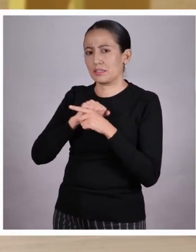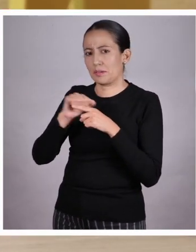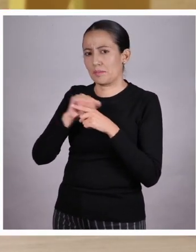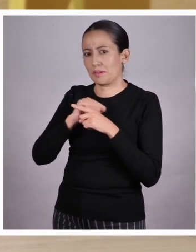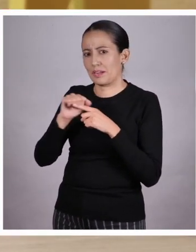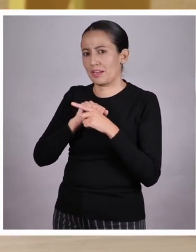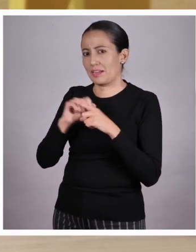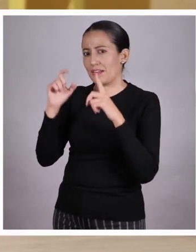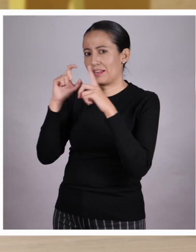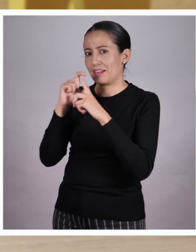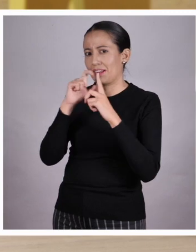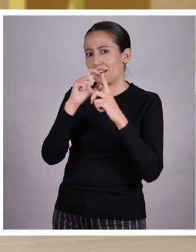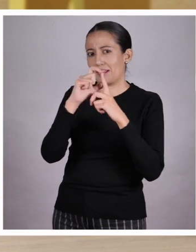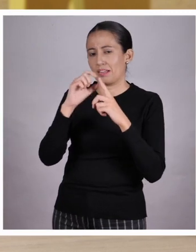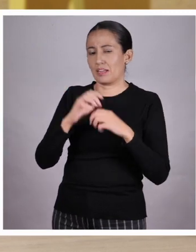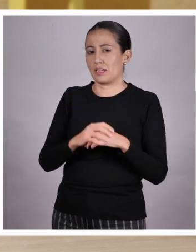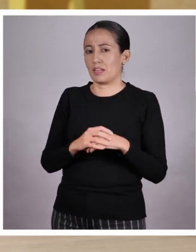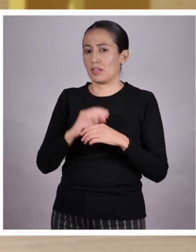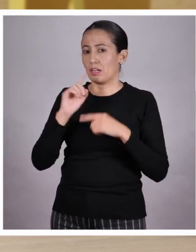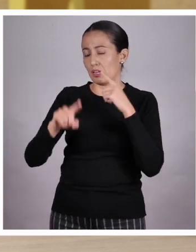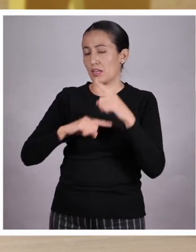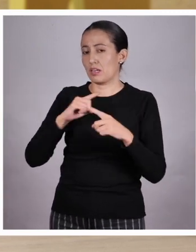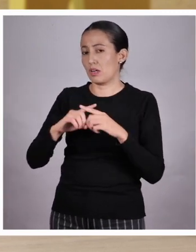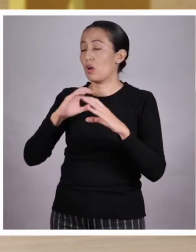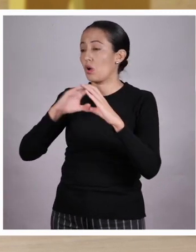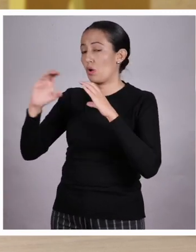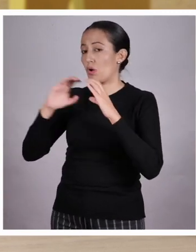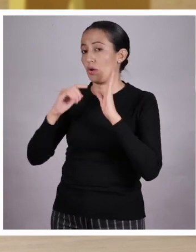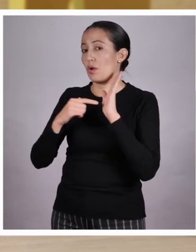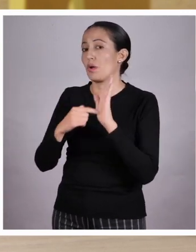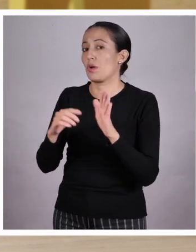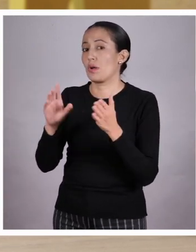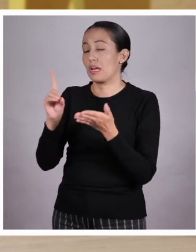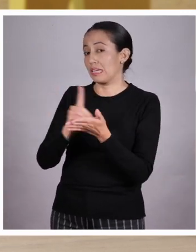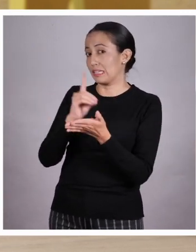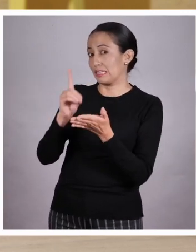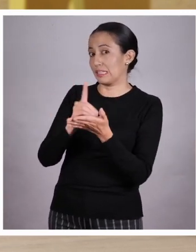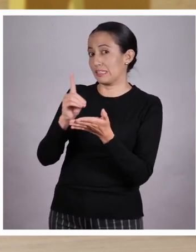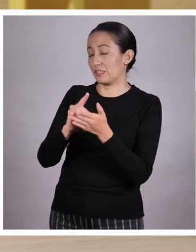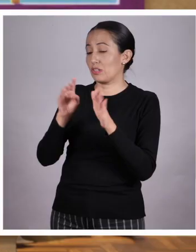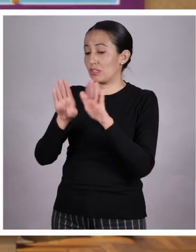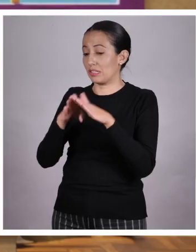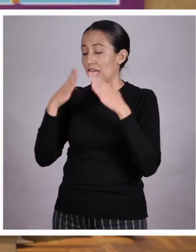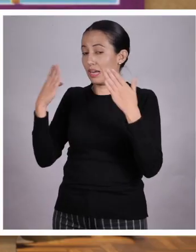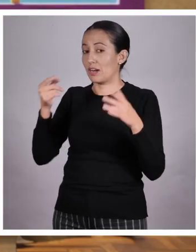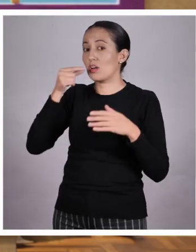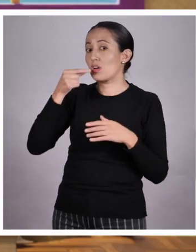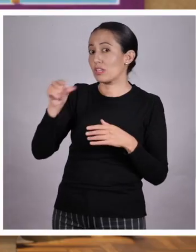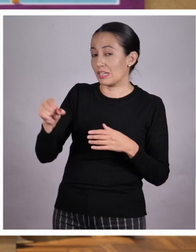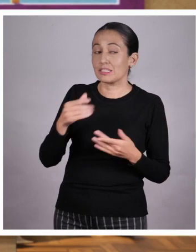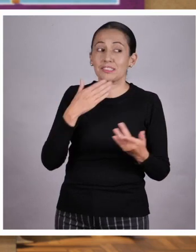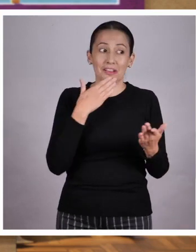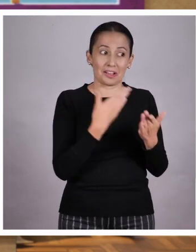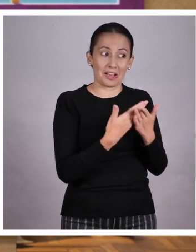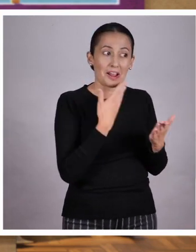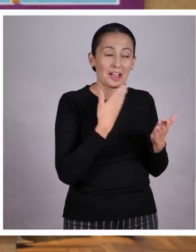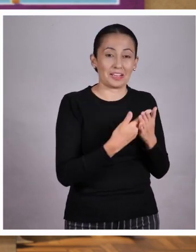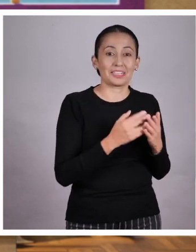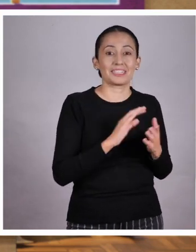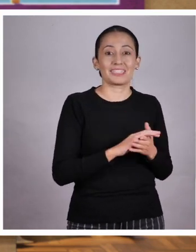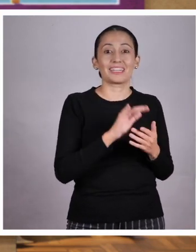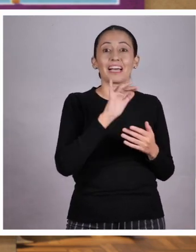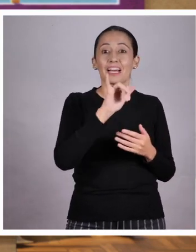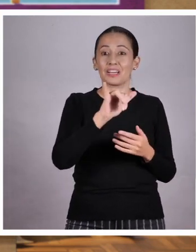Sí. ¡Ay, qué genial! Bueno, cuando tú quieras, yo te presto un diccionario de quichua para que lo puedas repasar. Muchas gracias. ¡Yupai